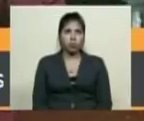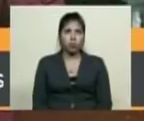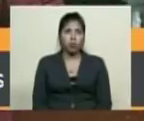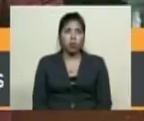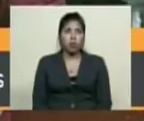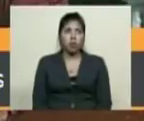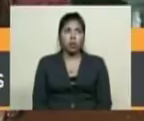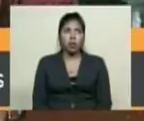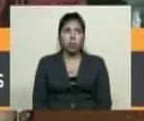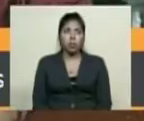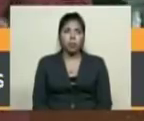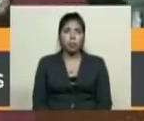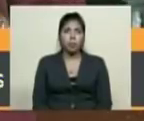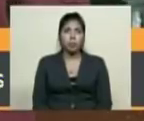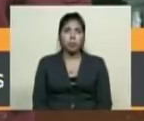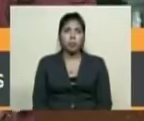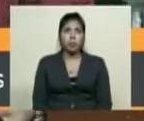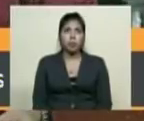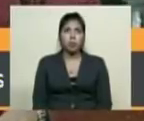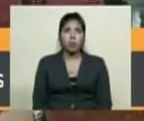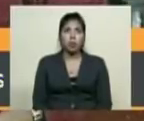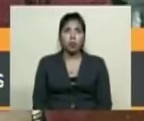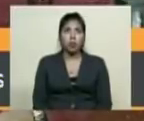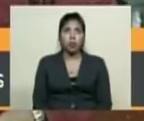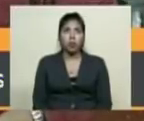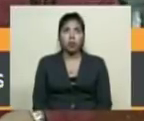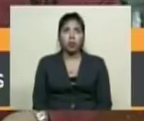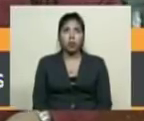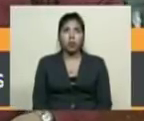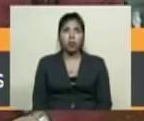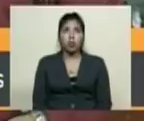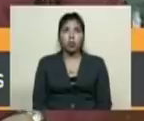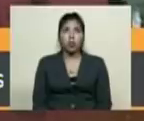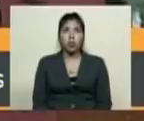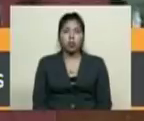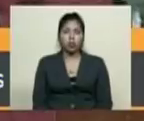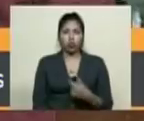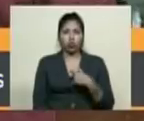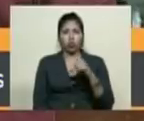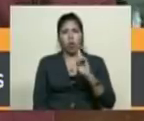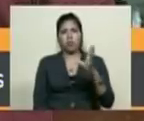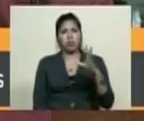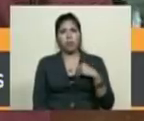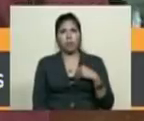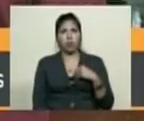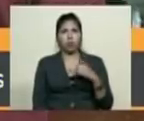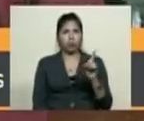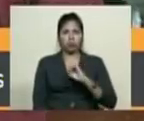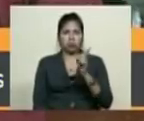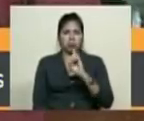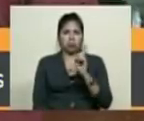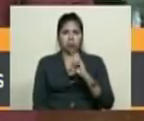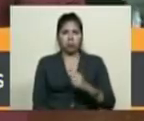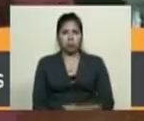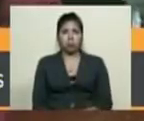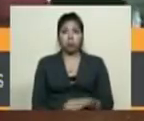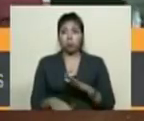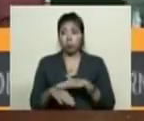pretenden asumir una especie de padrinazgo sobre este tipo de gente. No lo acepto, no lo acepto. Porque esta